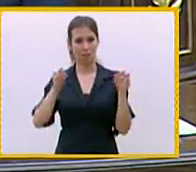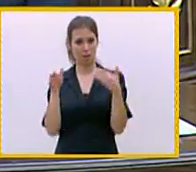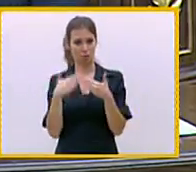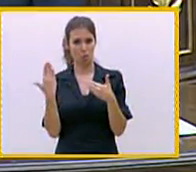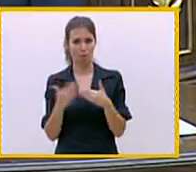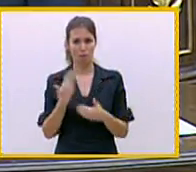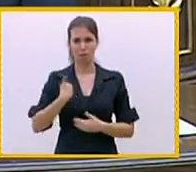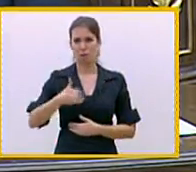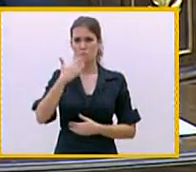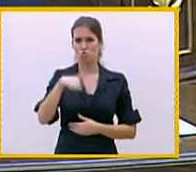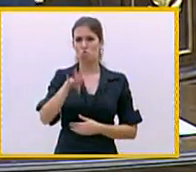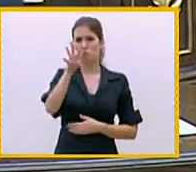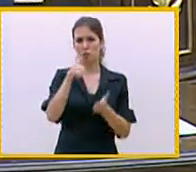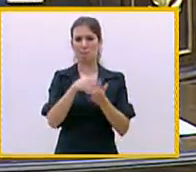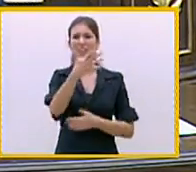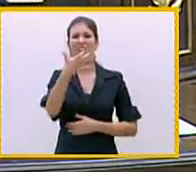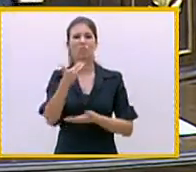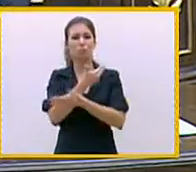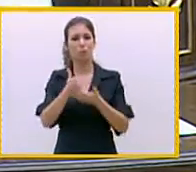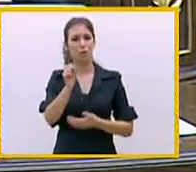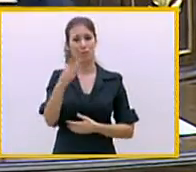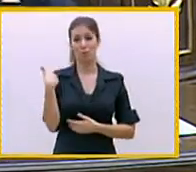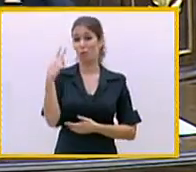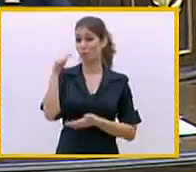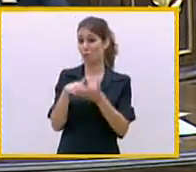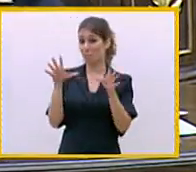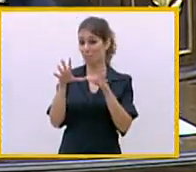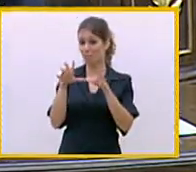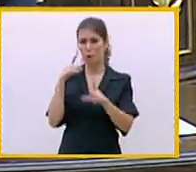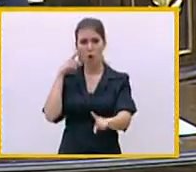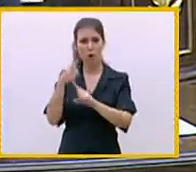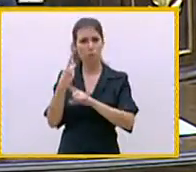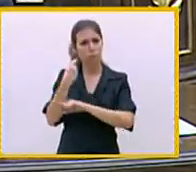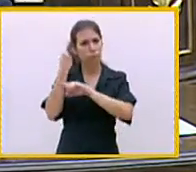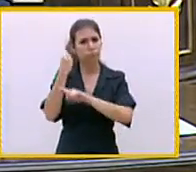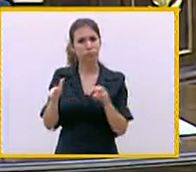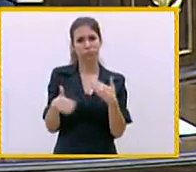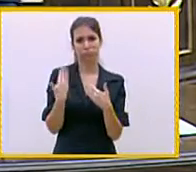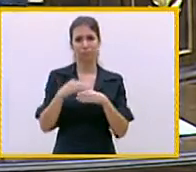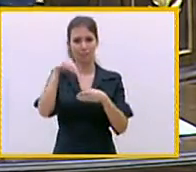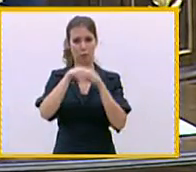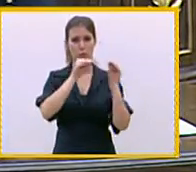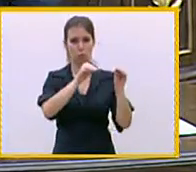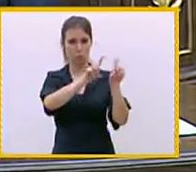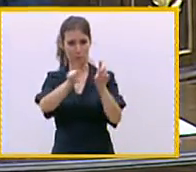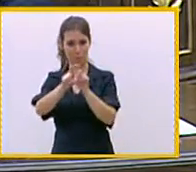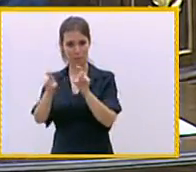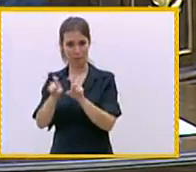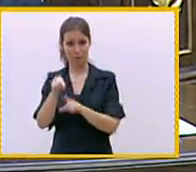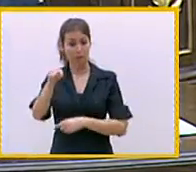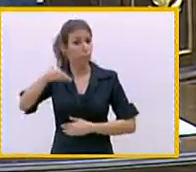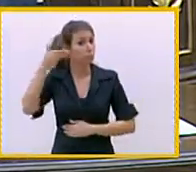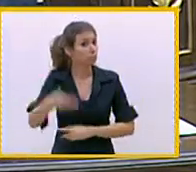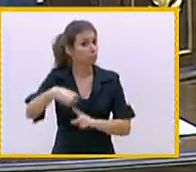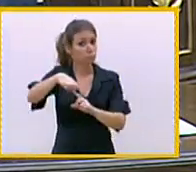de 4.500 millones de euros en 2010 para apoyar la innovación empresarial, que es clave para